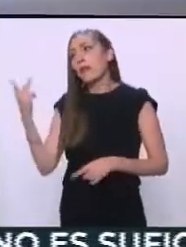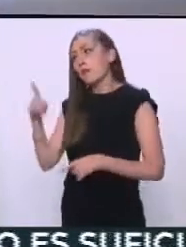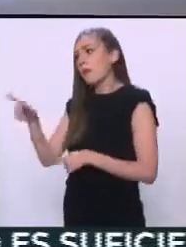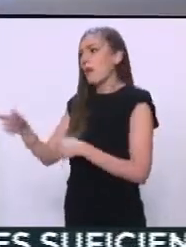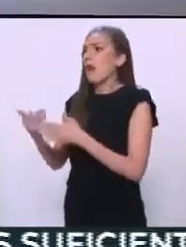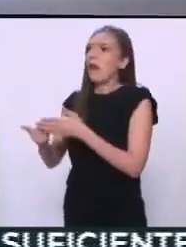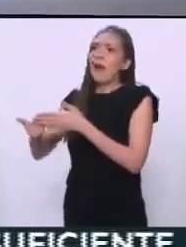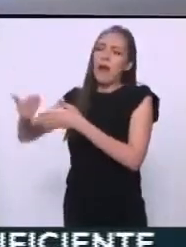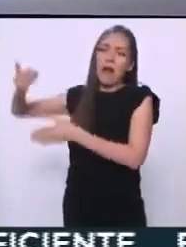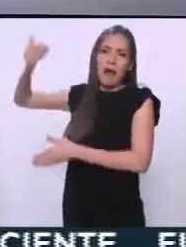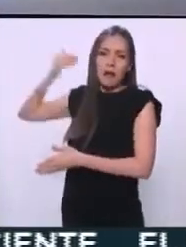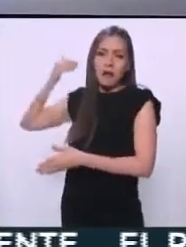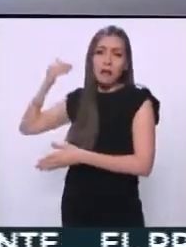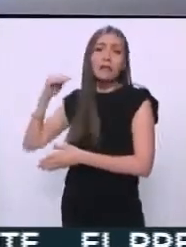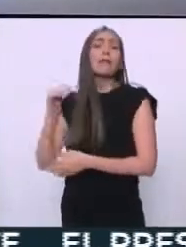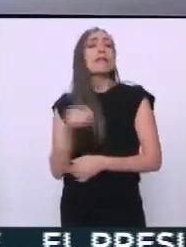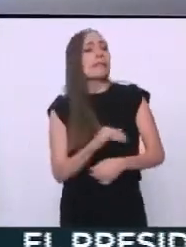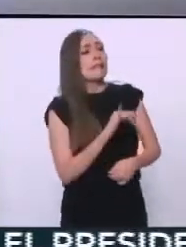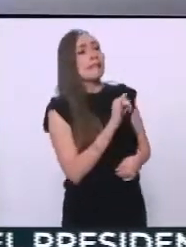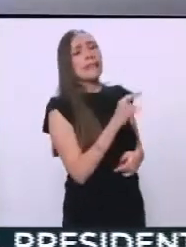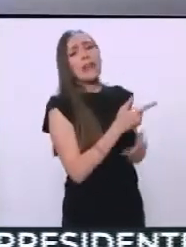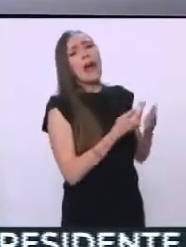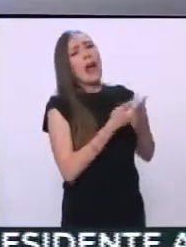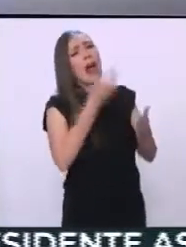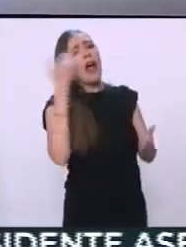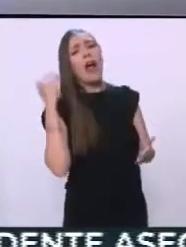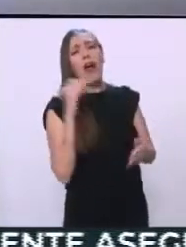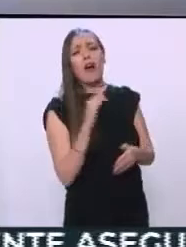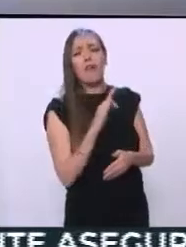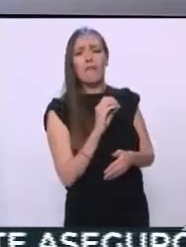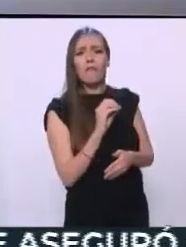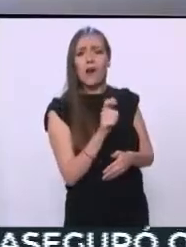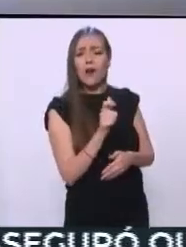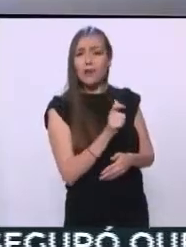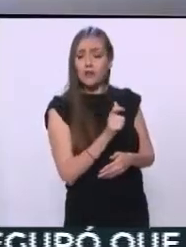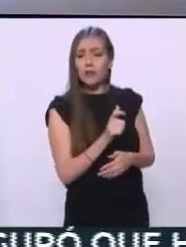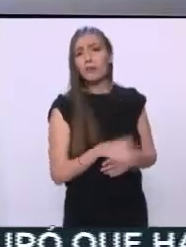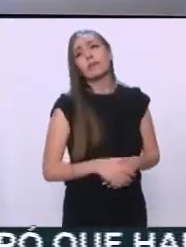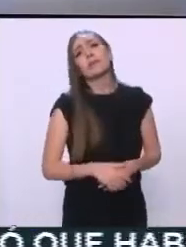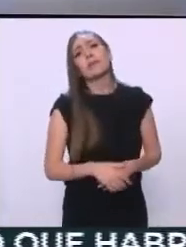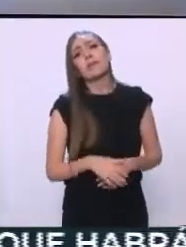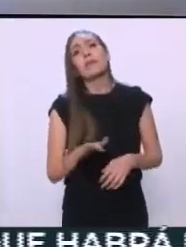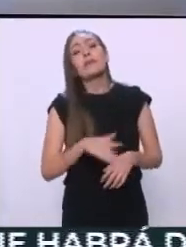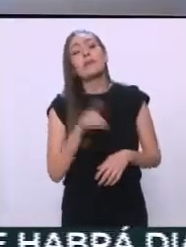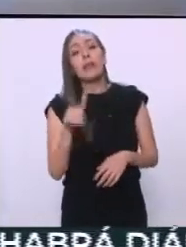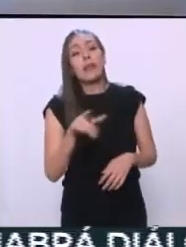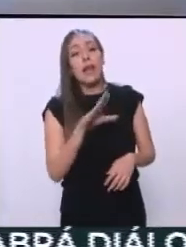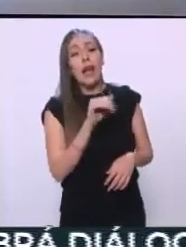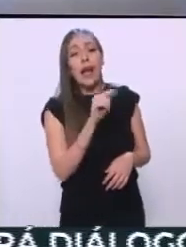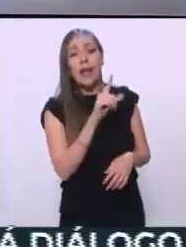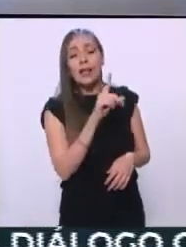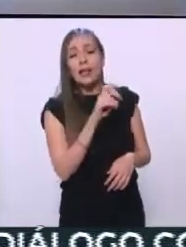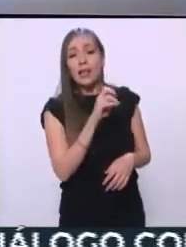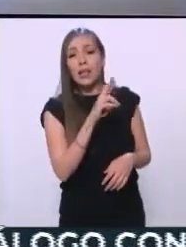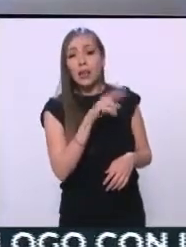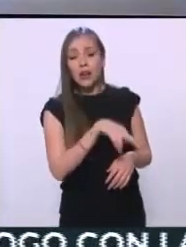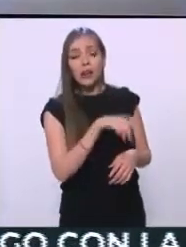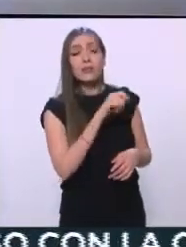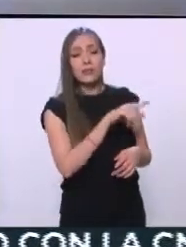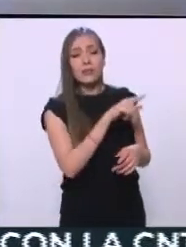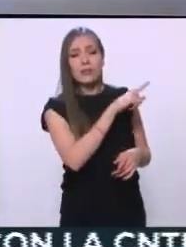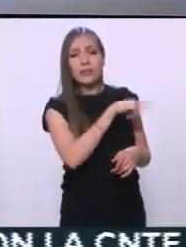Sí, viene desde el sexenio de Fox, porque realmente Calderón lo que hizo fue gestionar muchos de esos contactos que generó durante